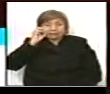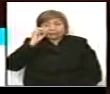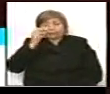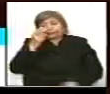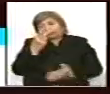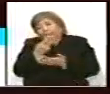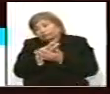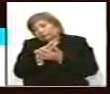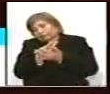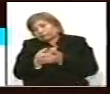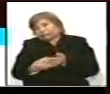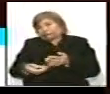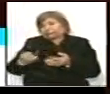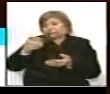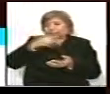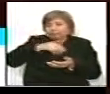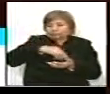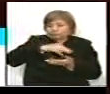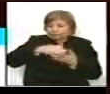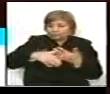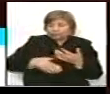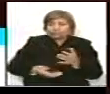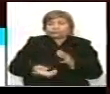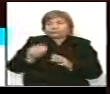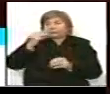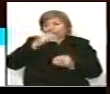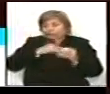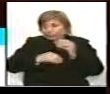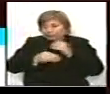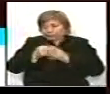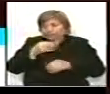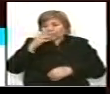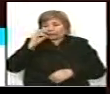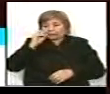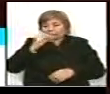un estómago, lo vuelve a sacar y lo vuelve a